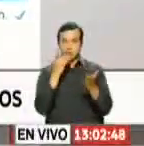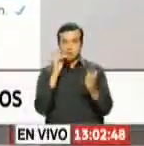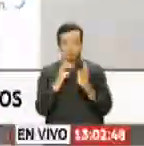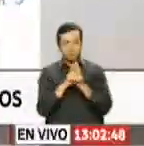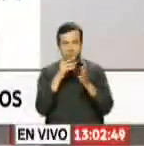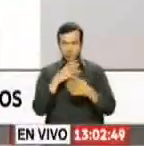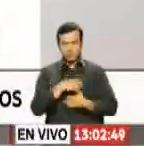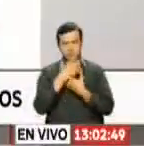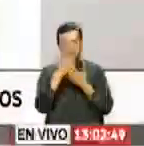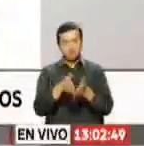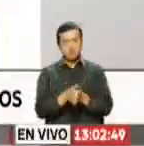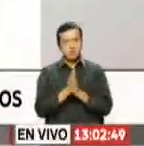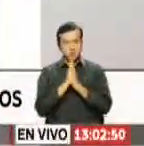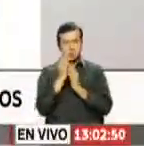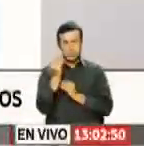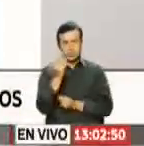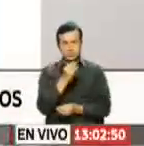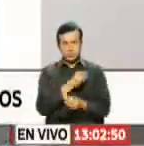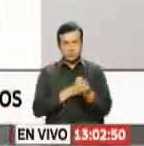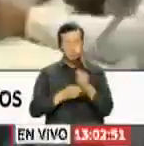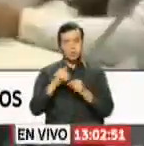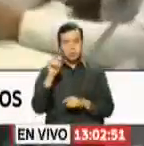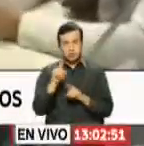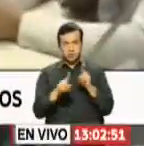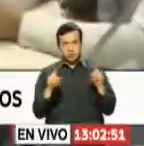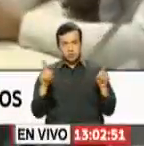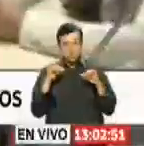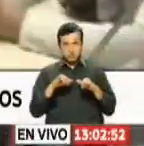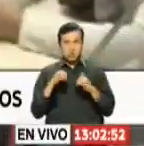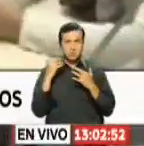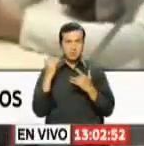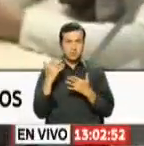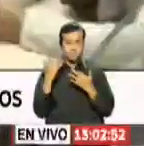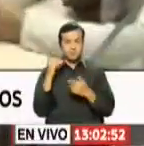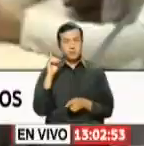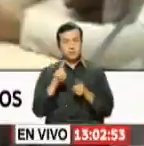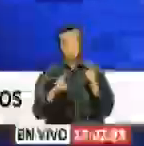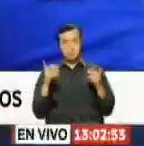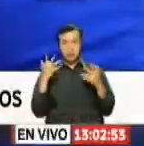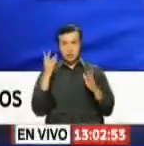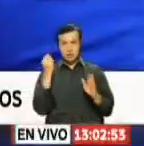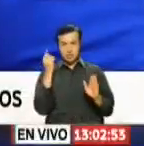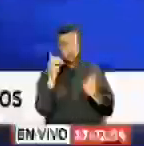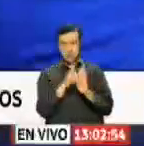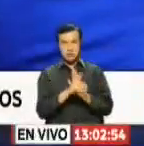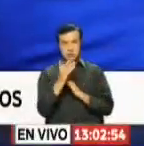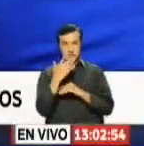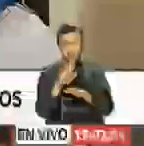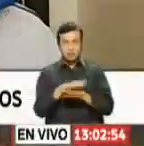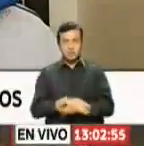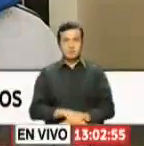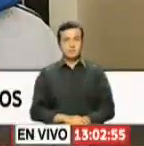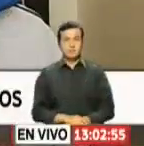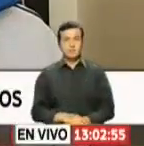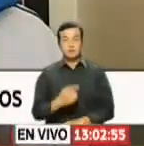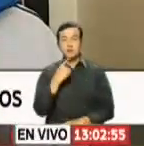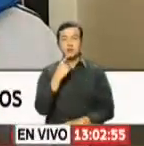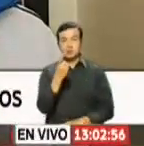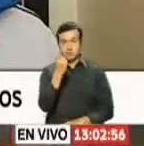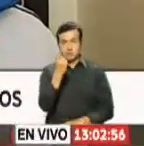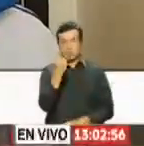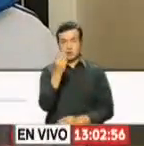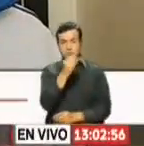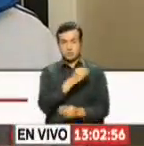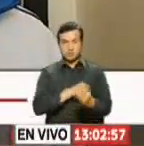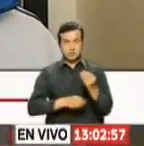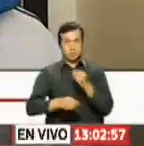reclamo y solicitud de devolución. Unos siguen esperando, a otros ya les efectuaron el reembolso. Dijeron que me iban a